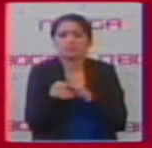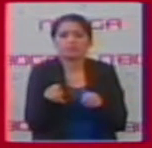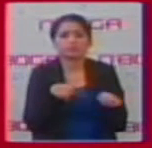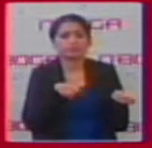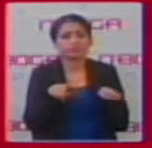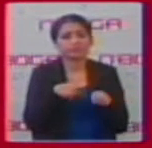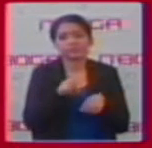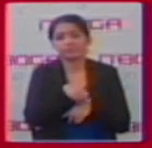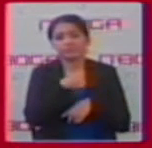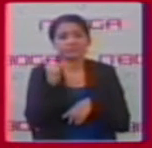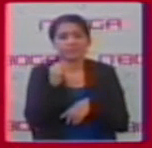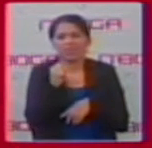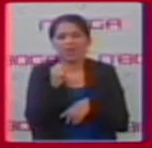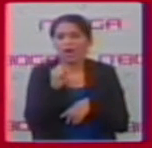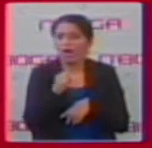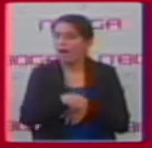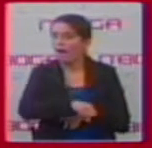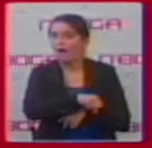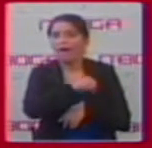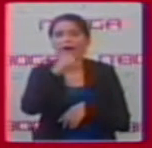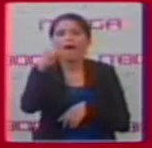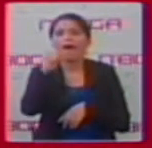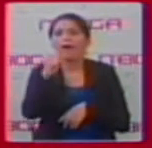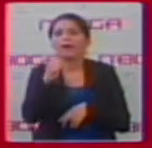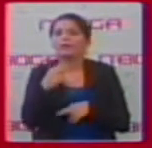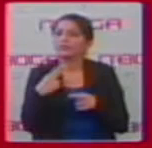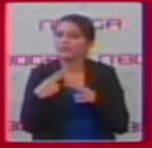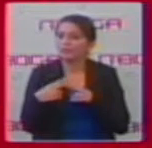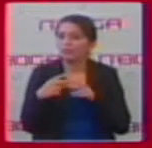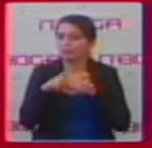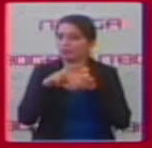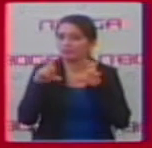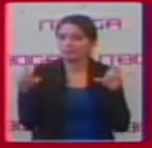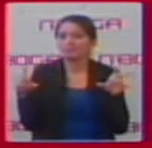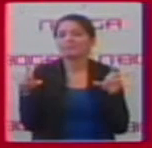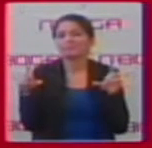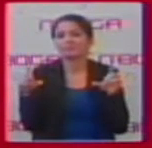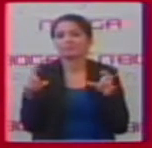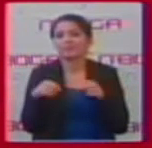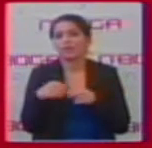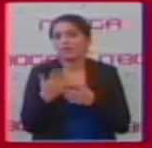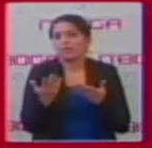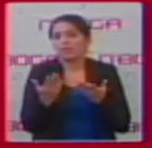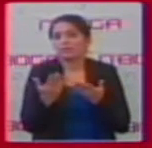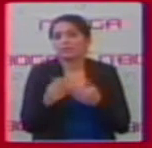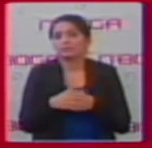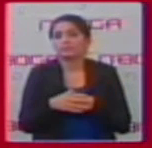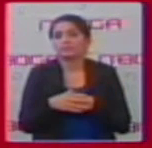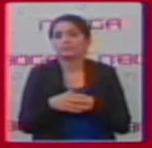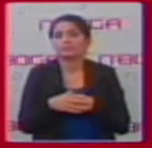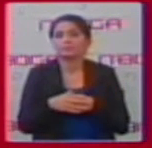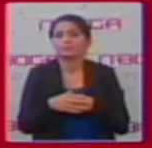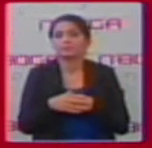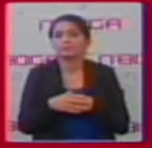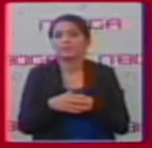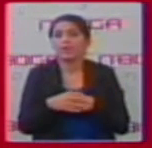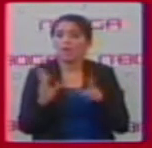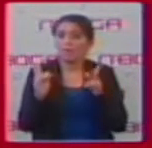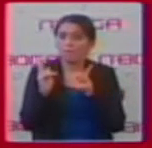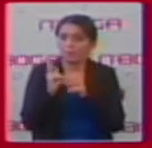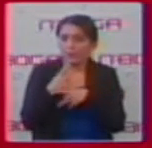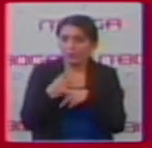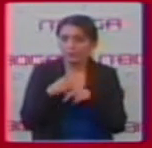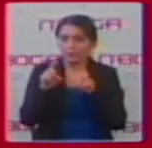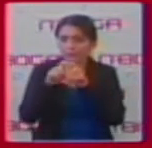únicamente con el nombre Ecuador y el nombre Galápagos también, sino ya también a nivel de nombres de productos y que esos productos